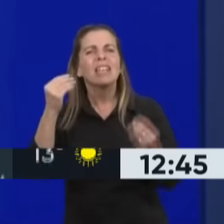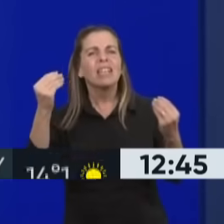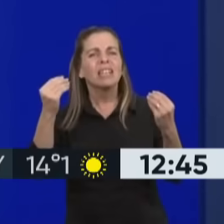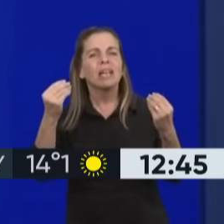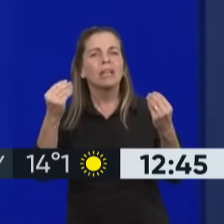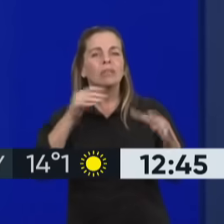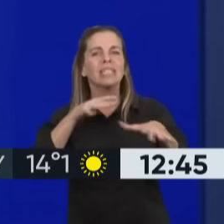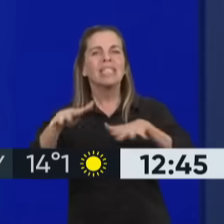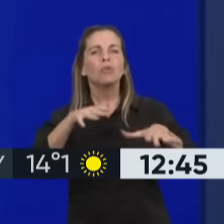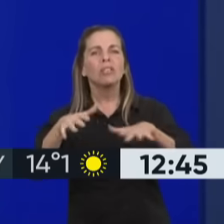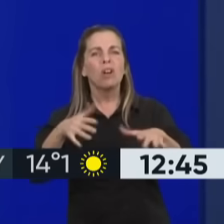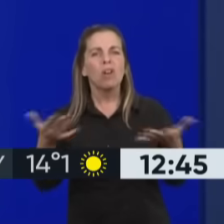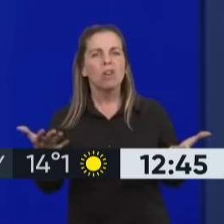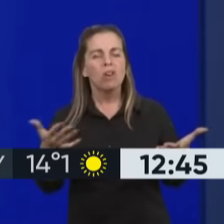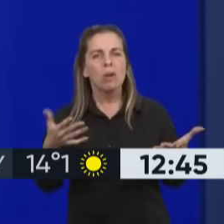lo que está pasando.